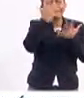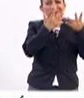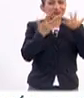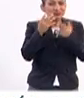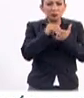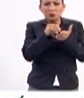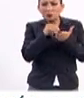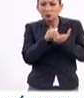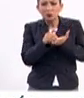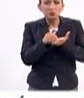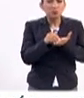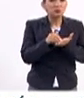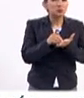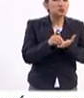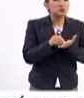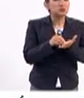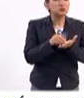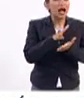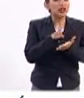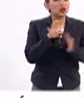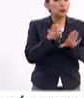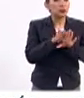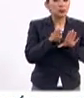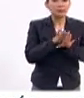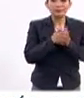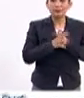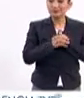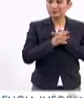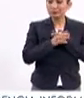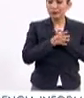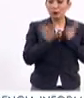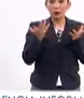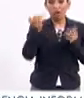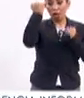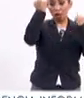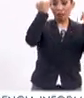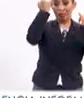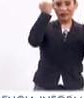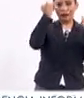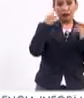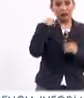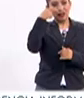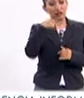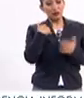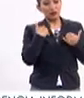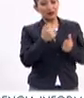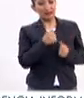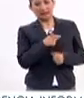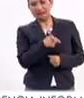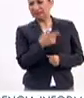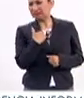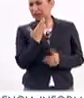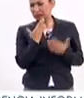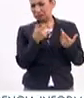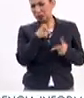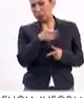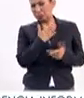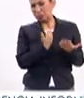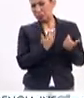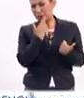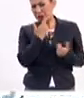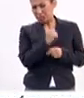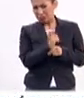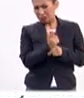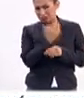existe todavía una especie de prejuicios o la gente no entiende bien cómo es que va a poder lograr llevar